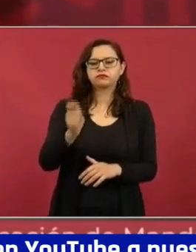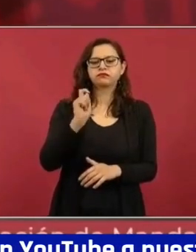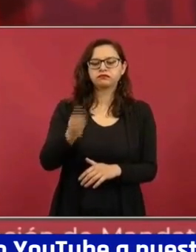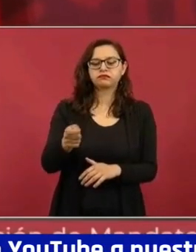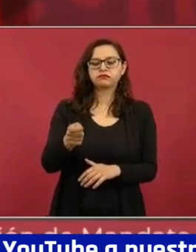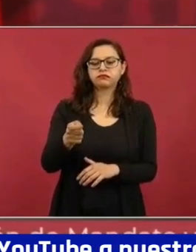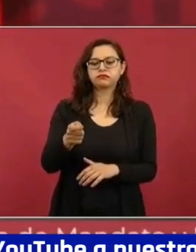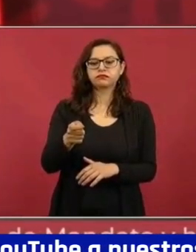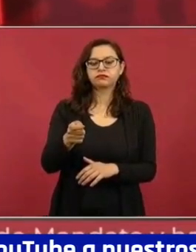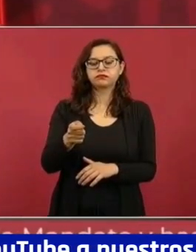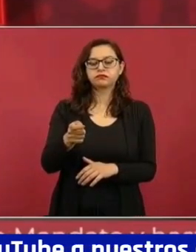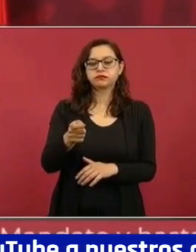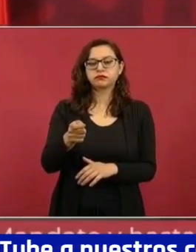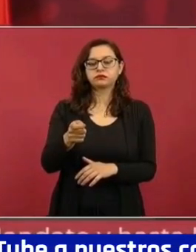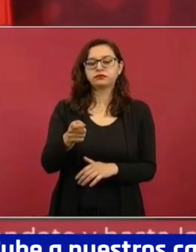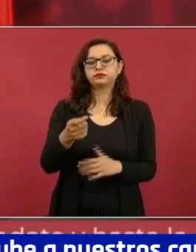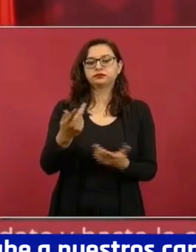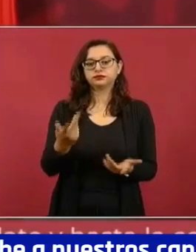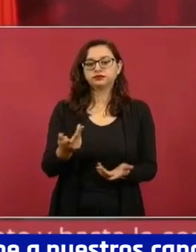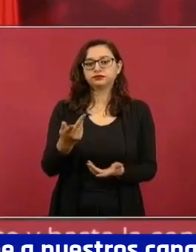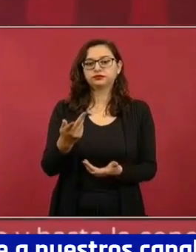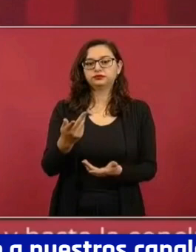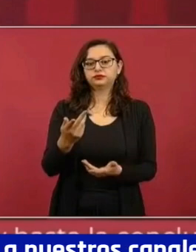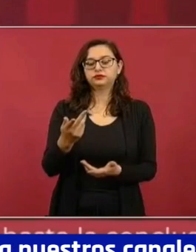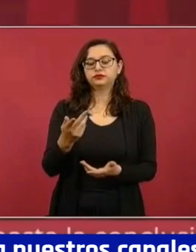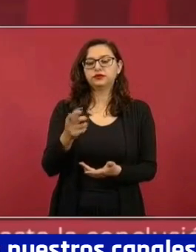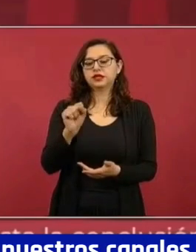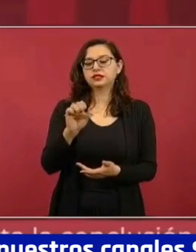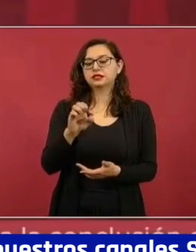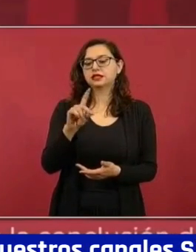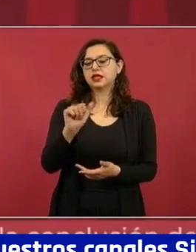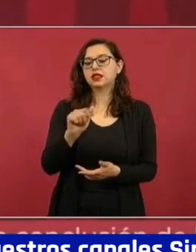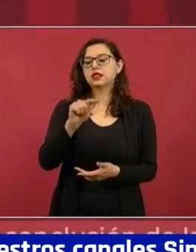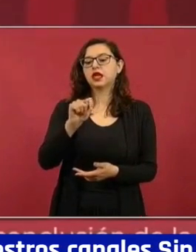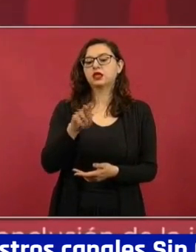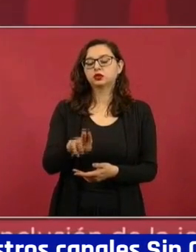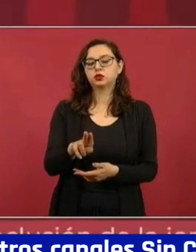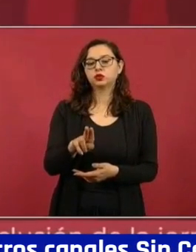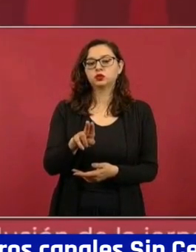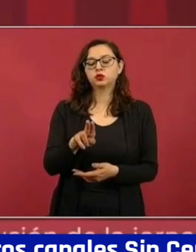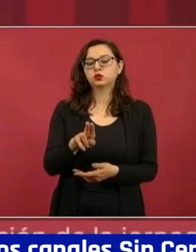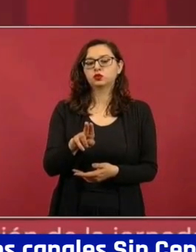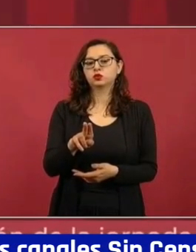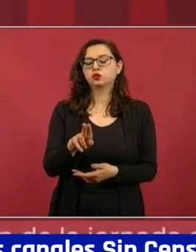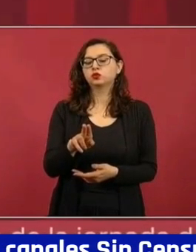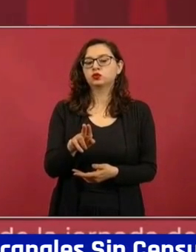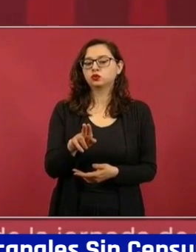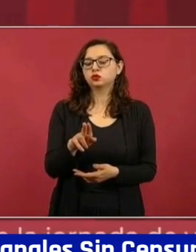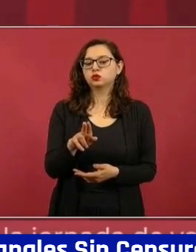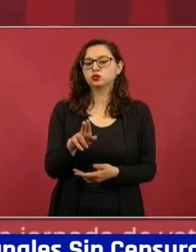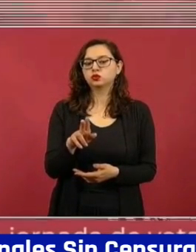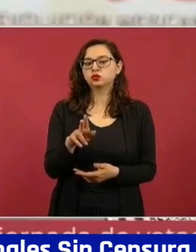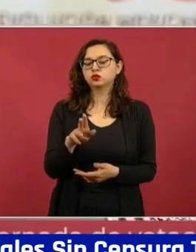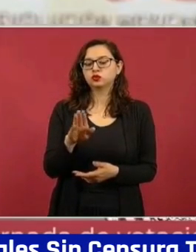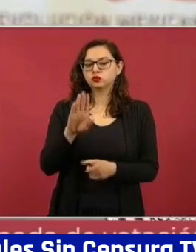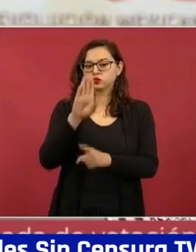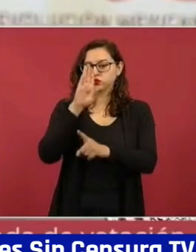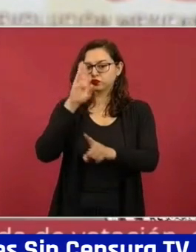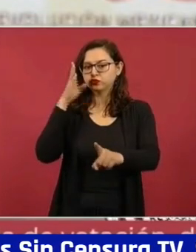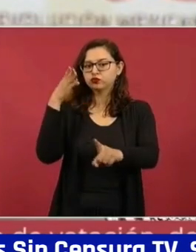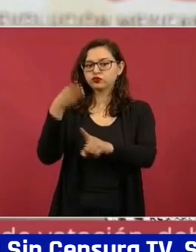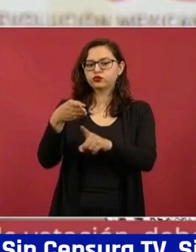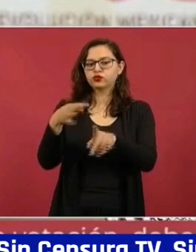es quitarse las máscaras respecto a lo que sucede en europa con un fenómeno muy radical